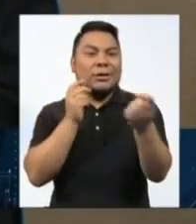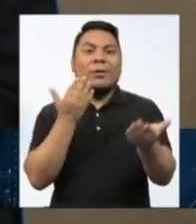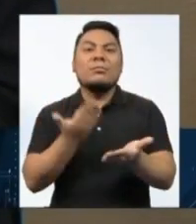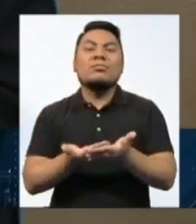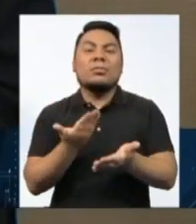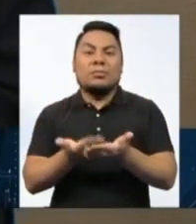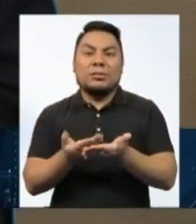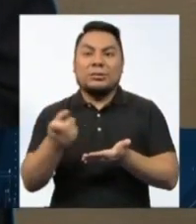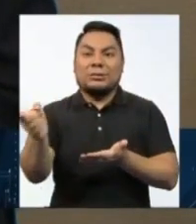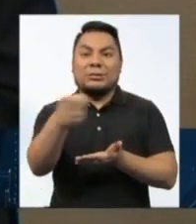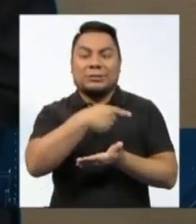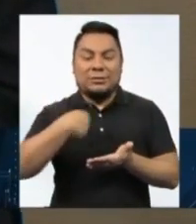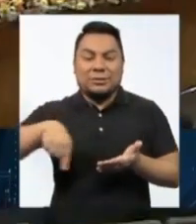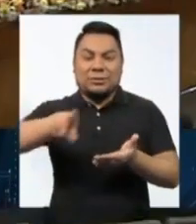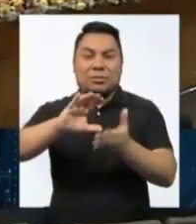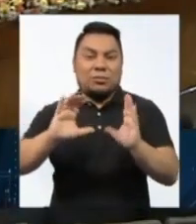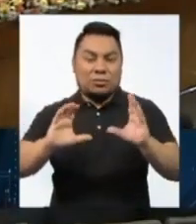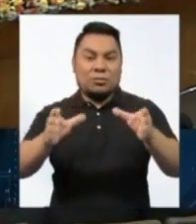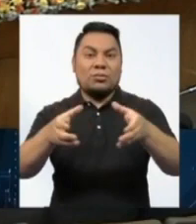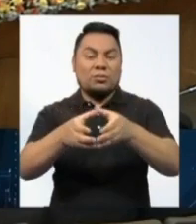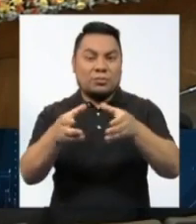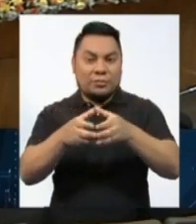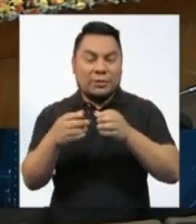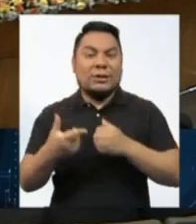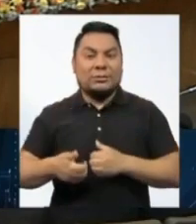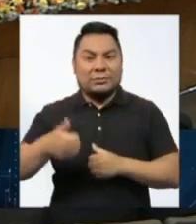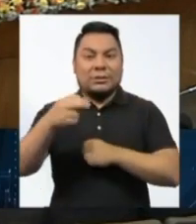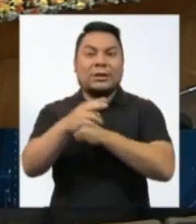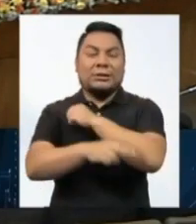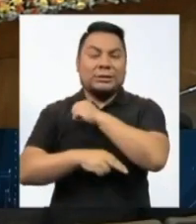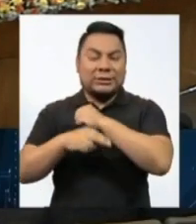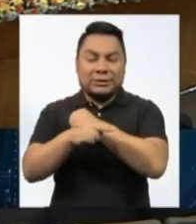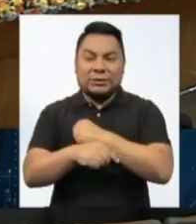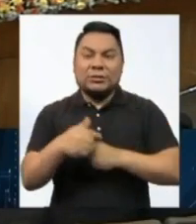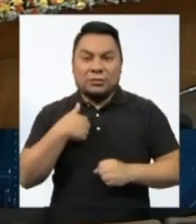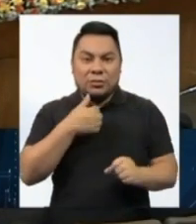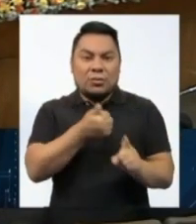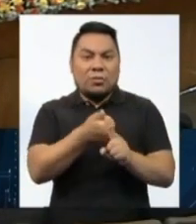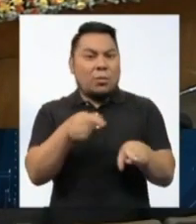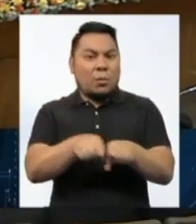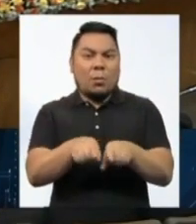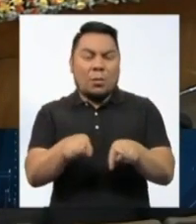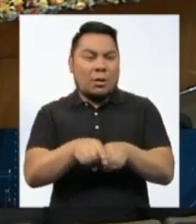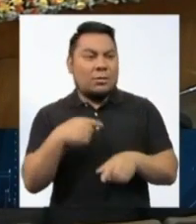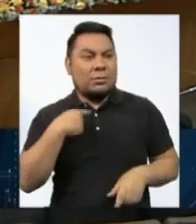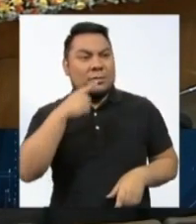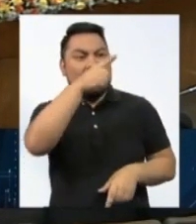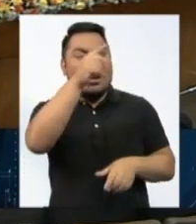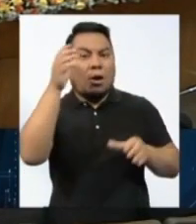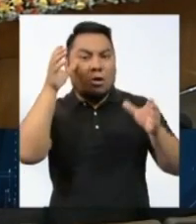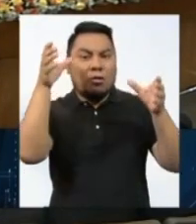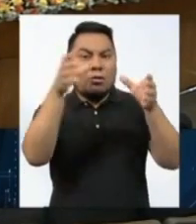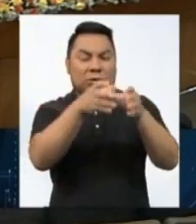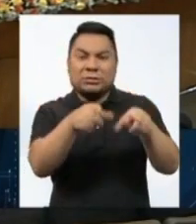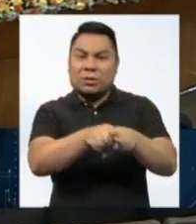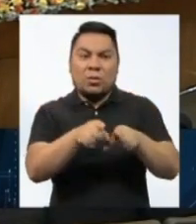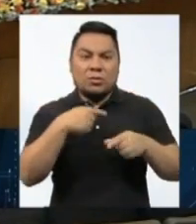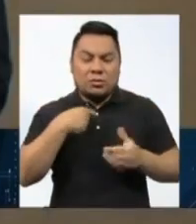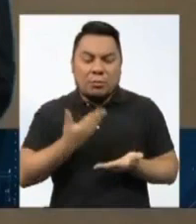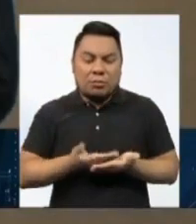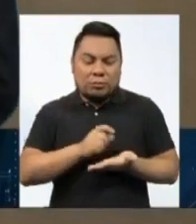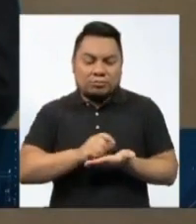propuestas del decano nacional, hice lo propio en el Congreso de la República. Y en el Congreso de la